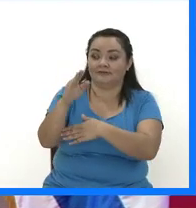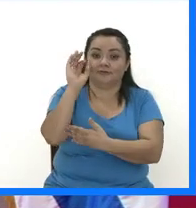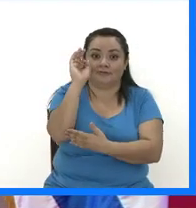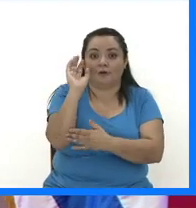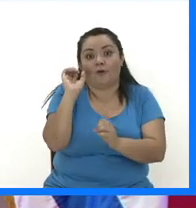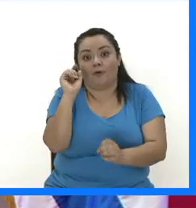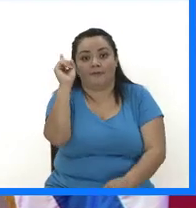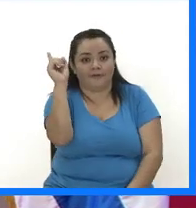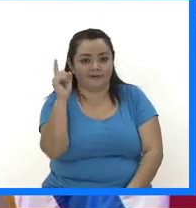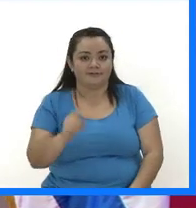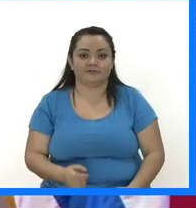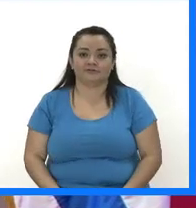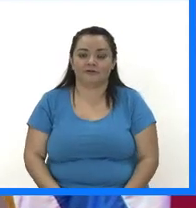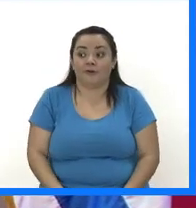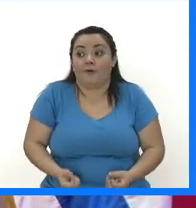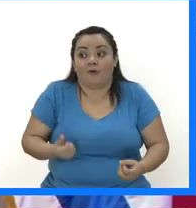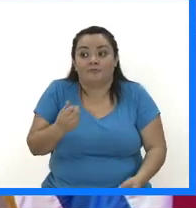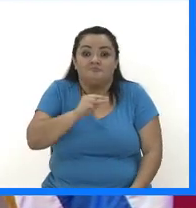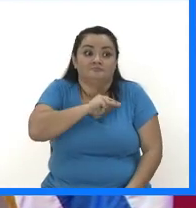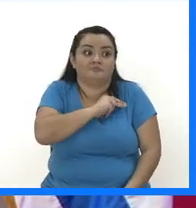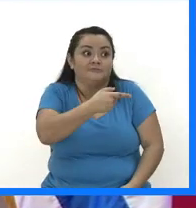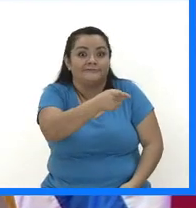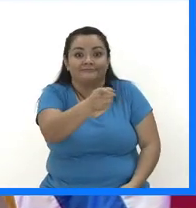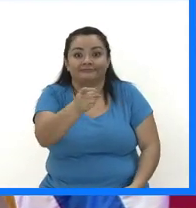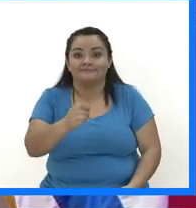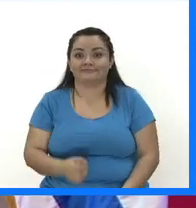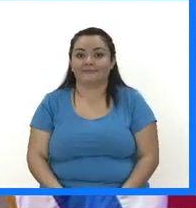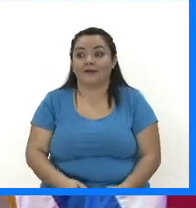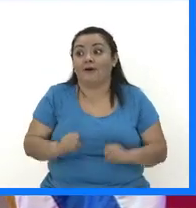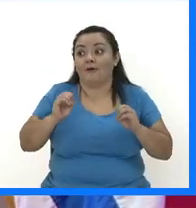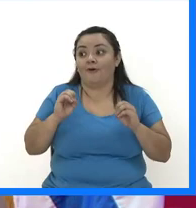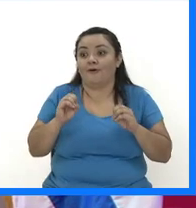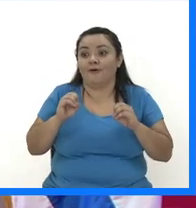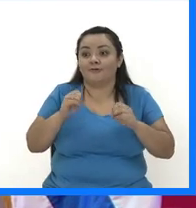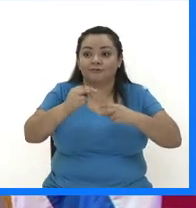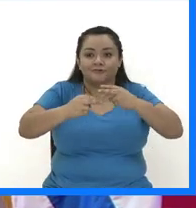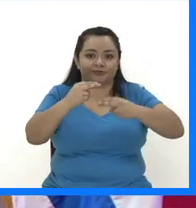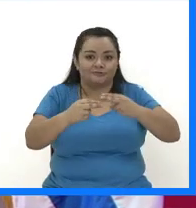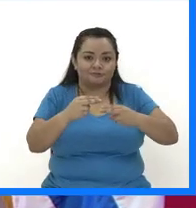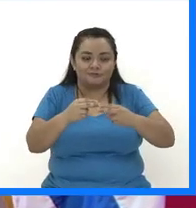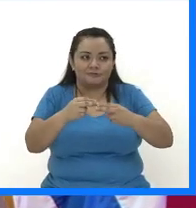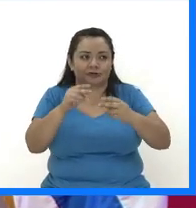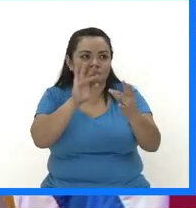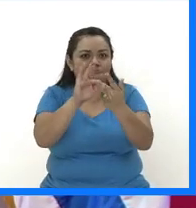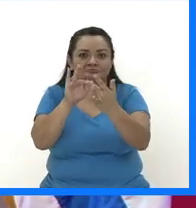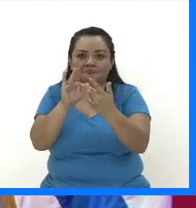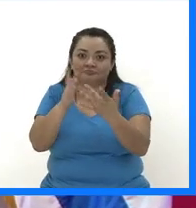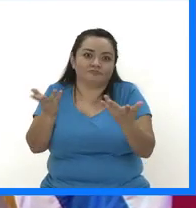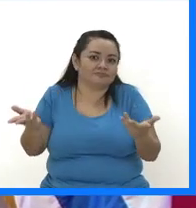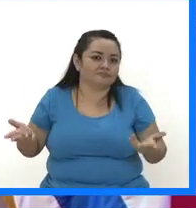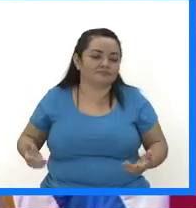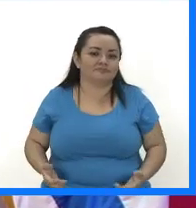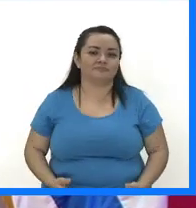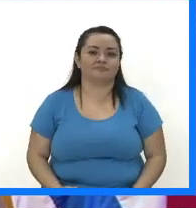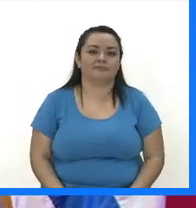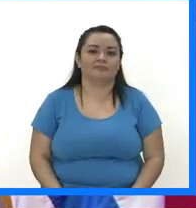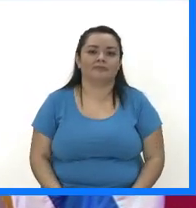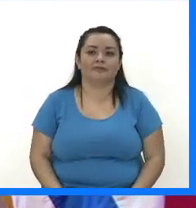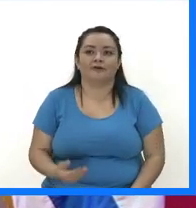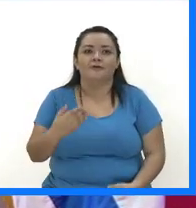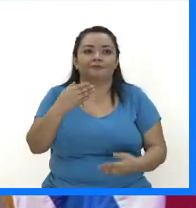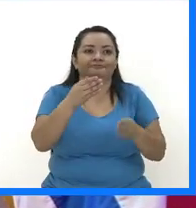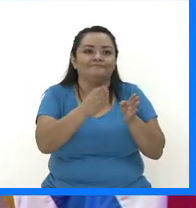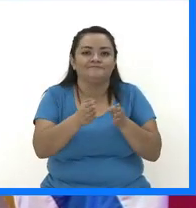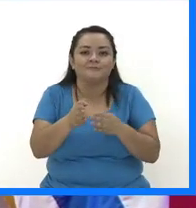hacer un maestro o hacer un misionero o hacer generador de contenidos en los medios que dios nos ha prestado o hacer un